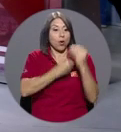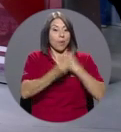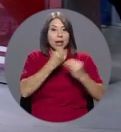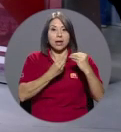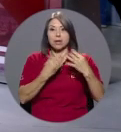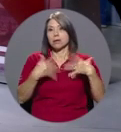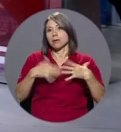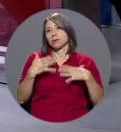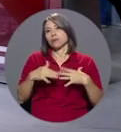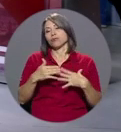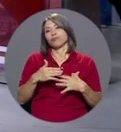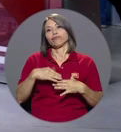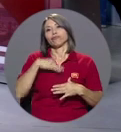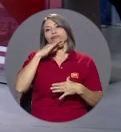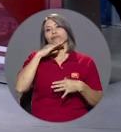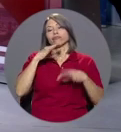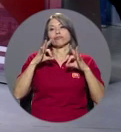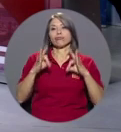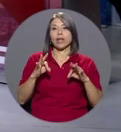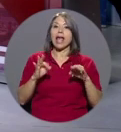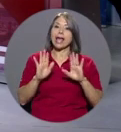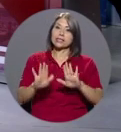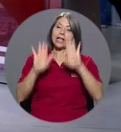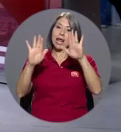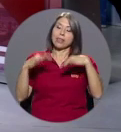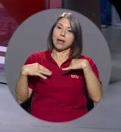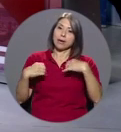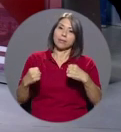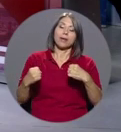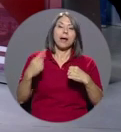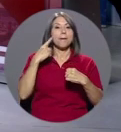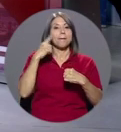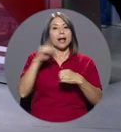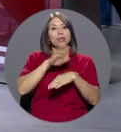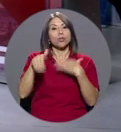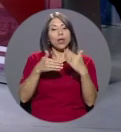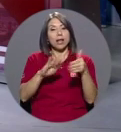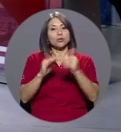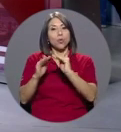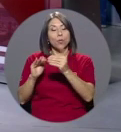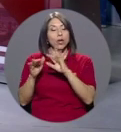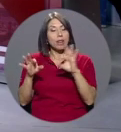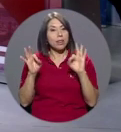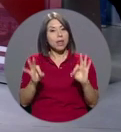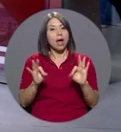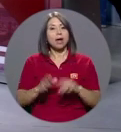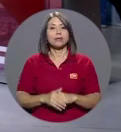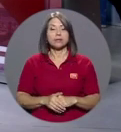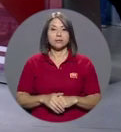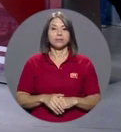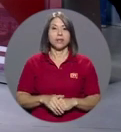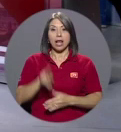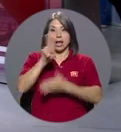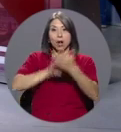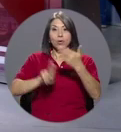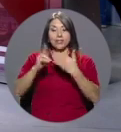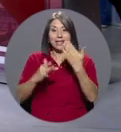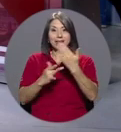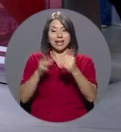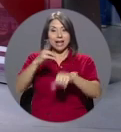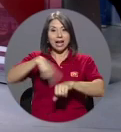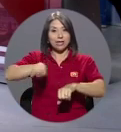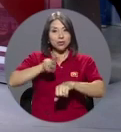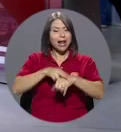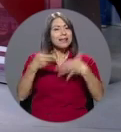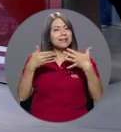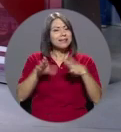una proteína de excelente calidad, pues es fundamental para el desarrollo de las comunidades en todos los ámbitos, ¿verdad? La Universidad